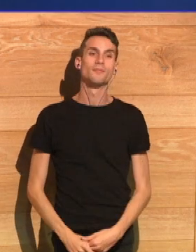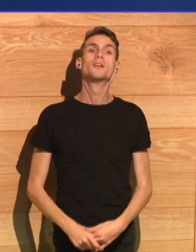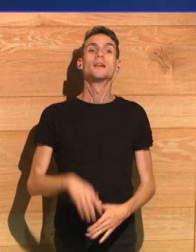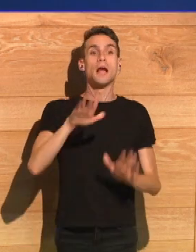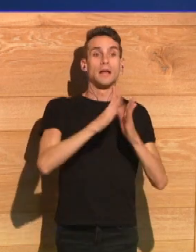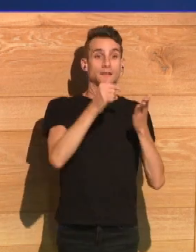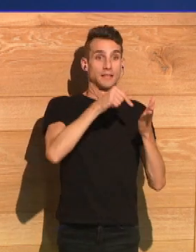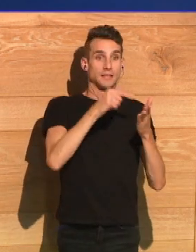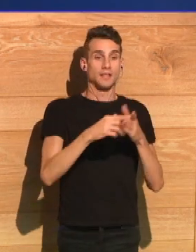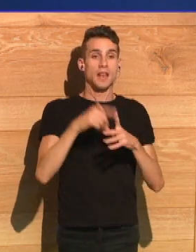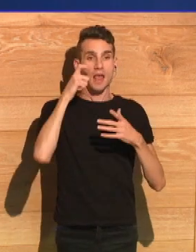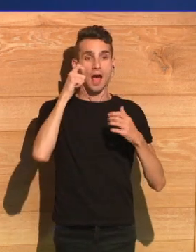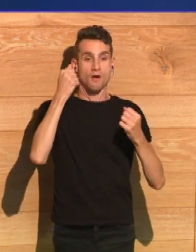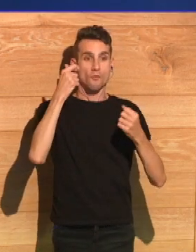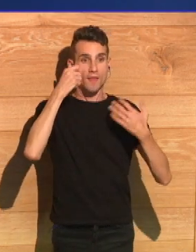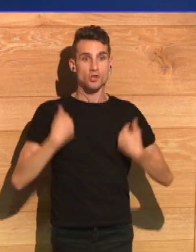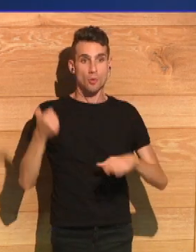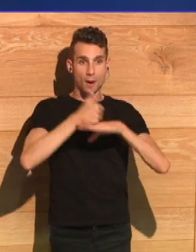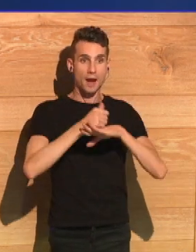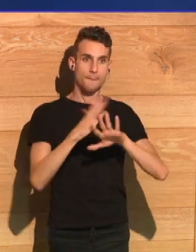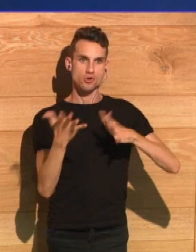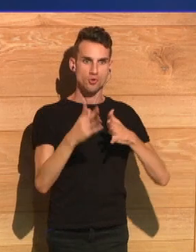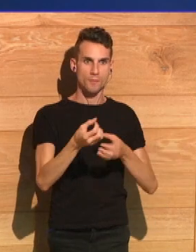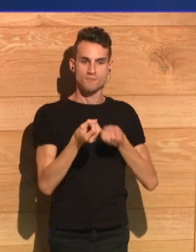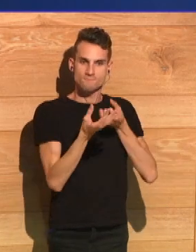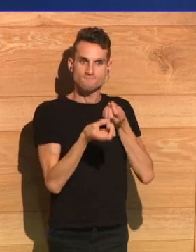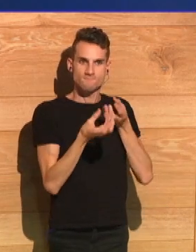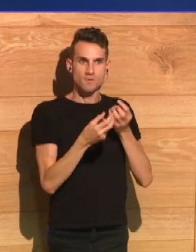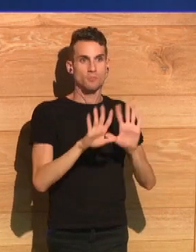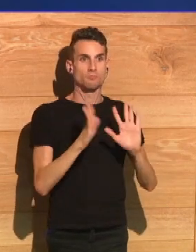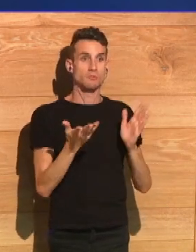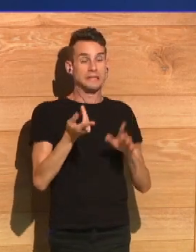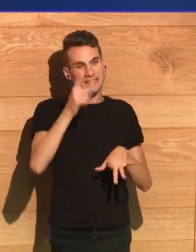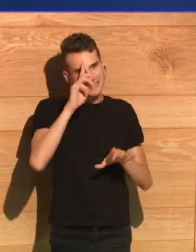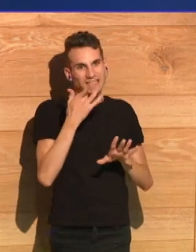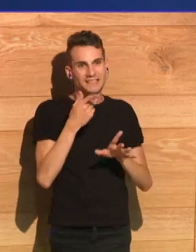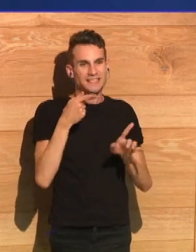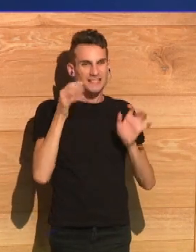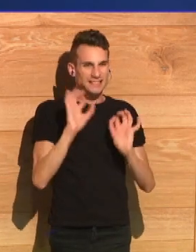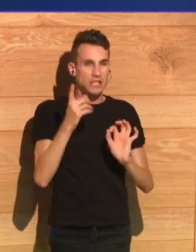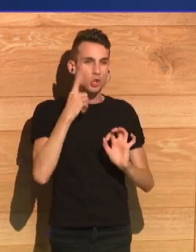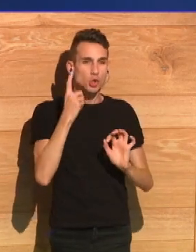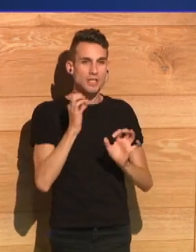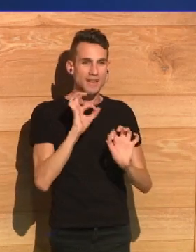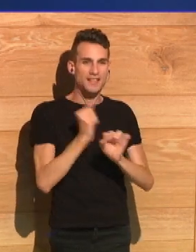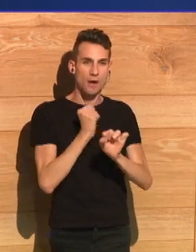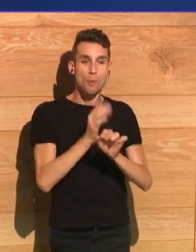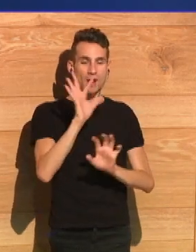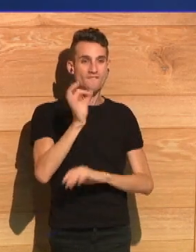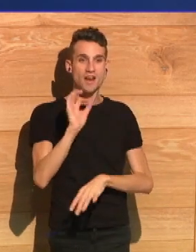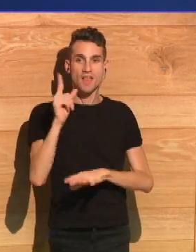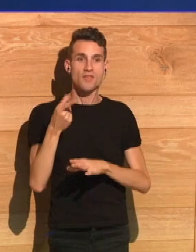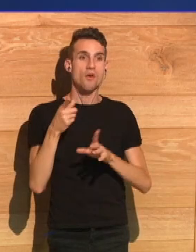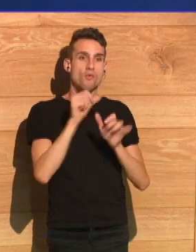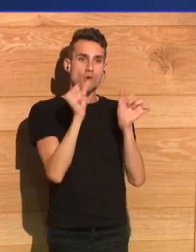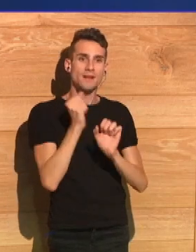El libro, en La fuerza sobrehumana, más o menos nos hablas de, no sé si decir rutinas de trabajo, porque es verdad que nos muestras tu manera de trabajar también de forma